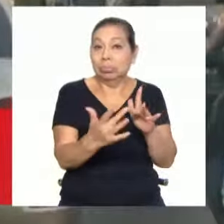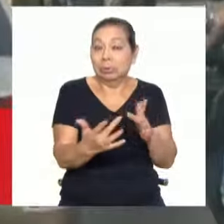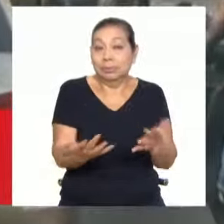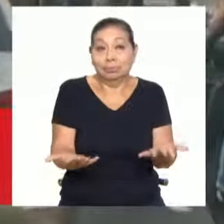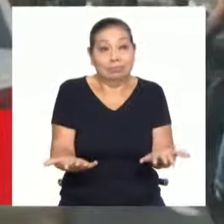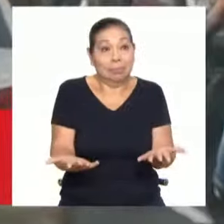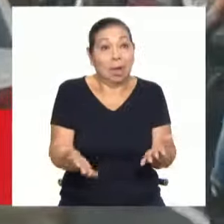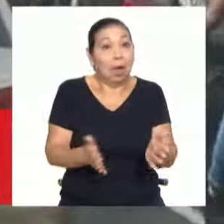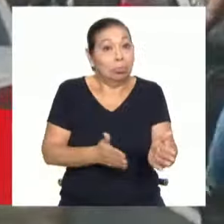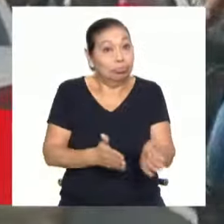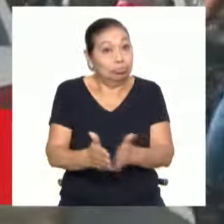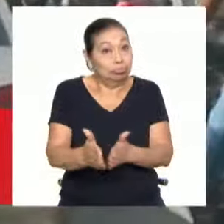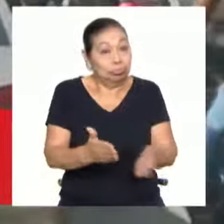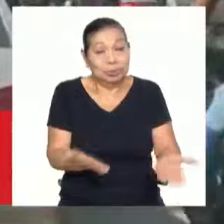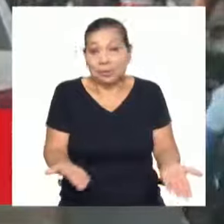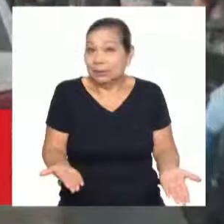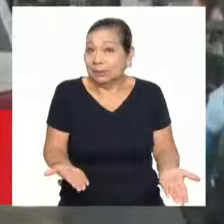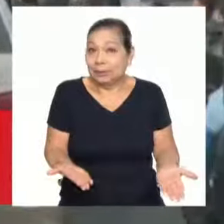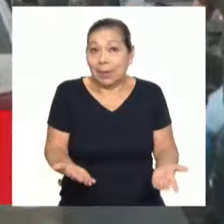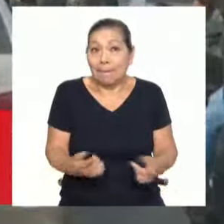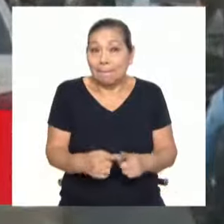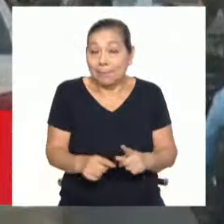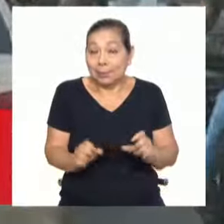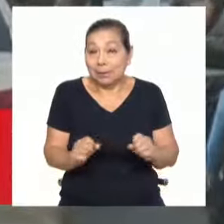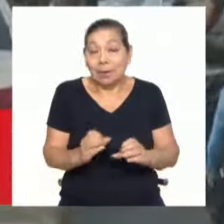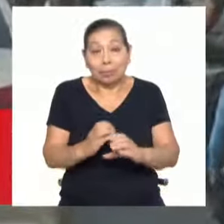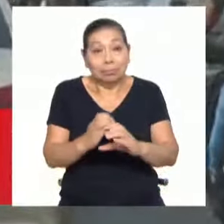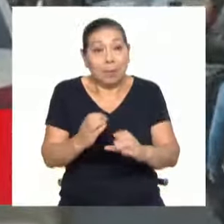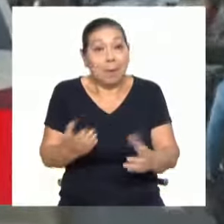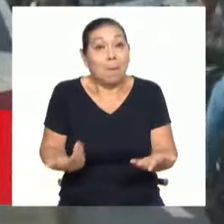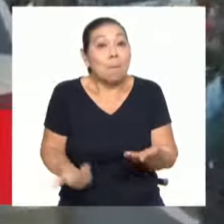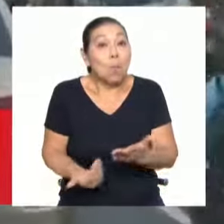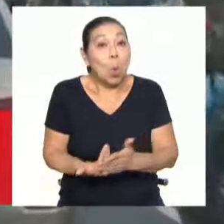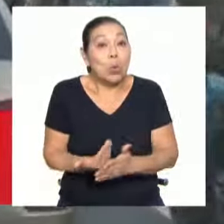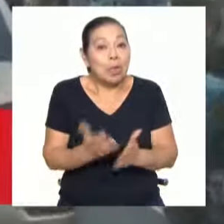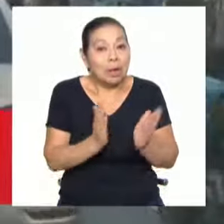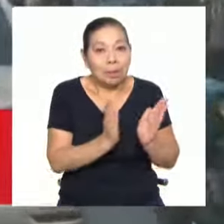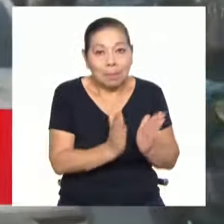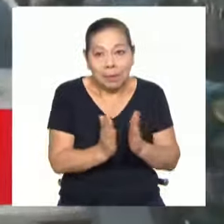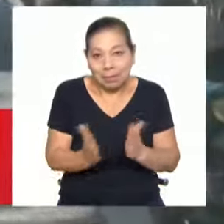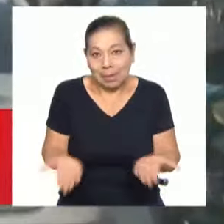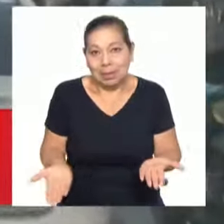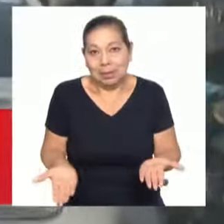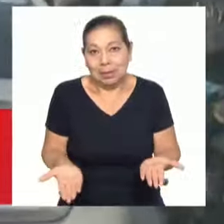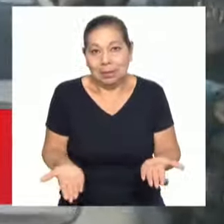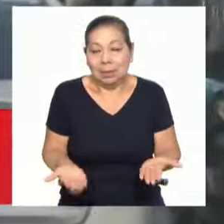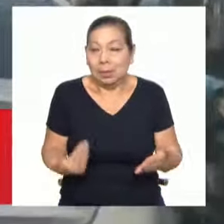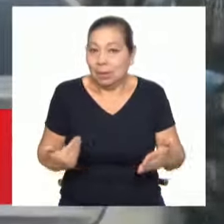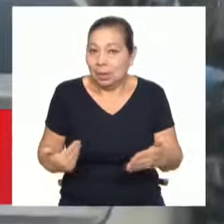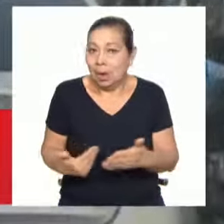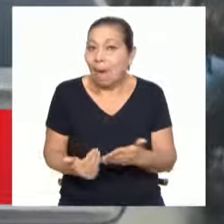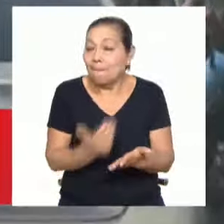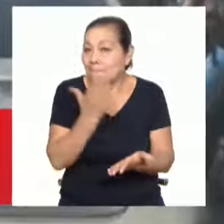un sistema vial, en todo caso un sistema exclusivo con el metropolitano, pero preparado, ¿no? Para poder hacer frente a cualquier emergencia.